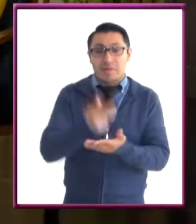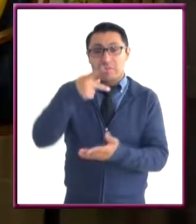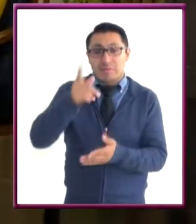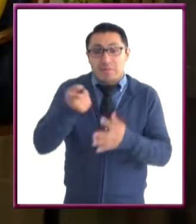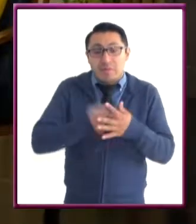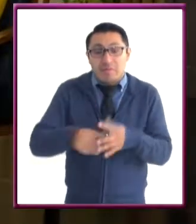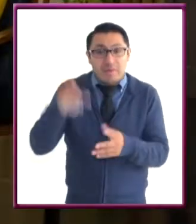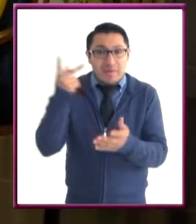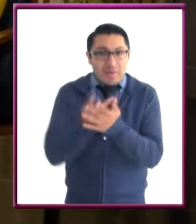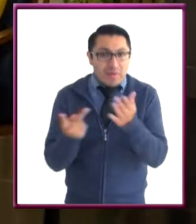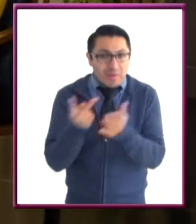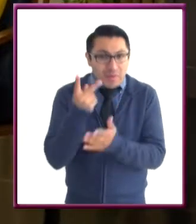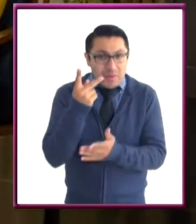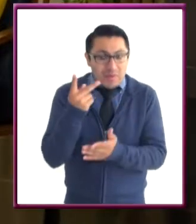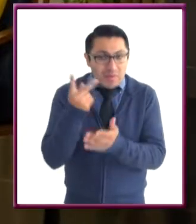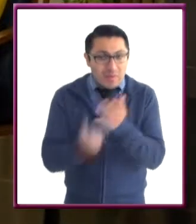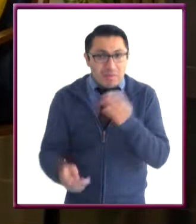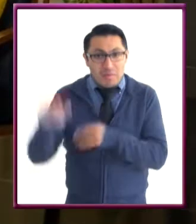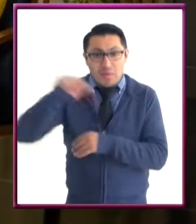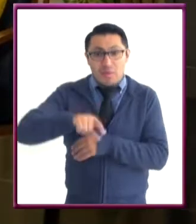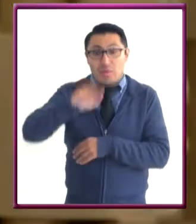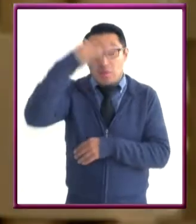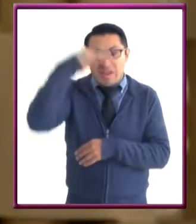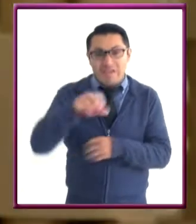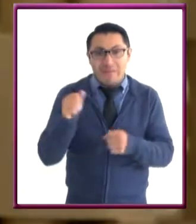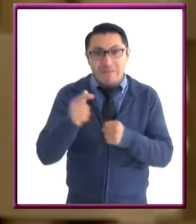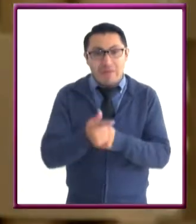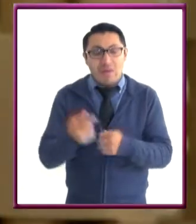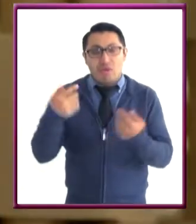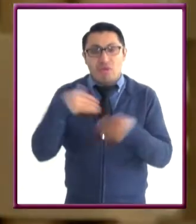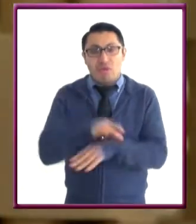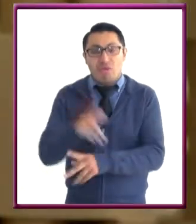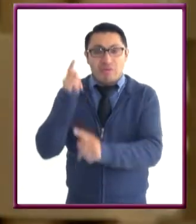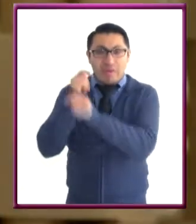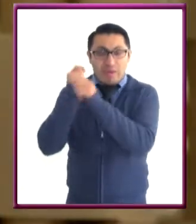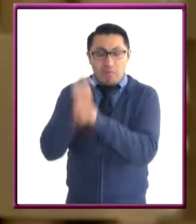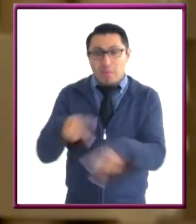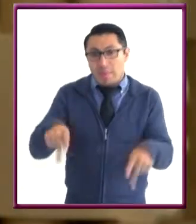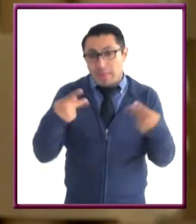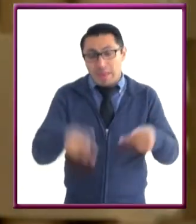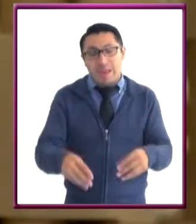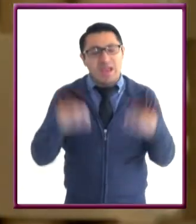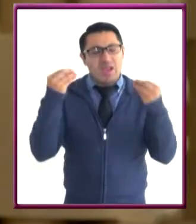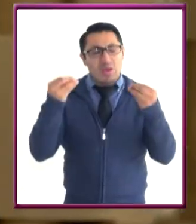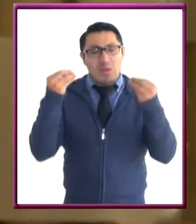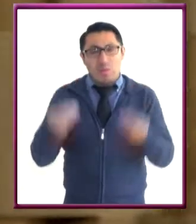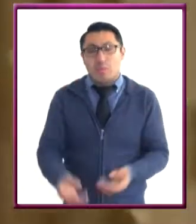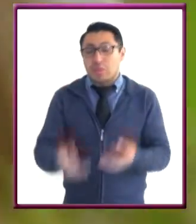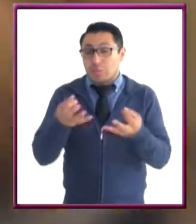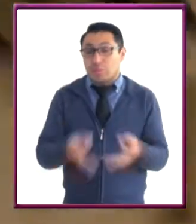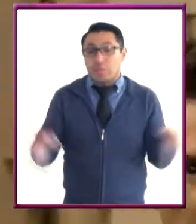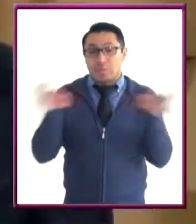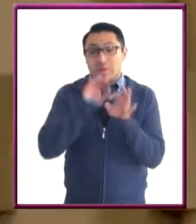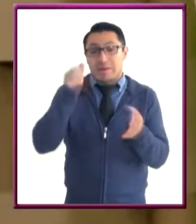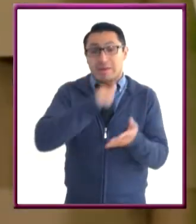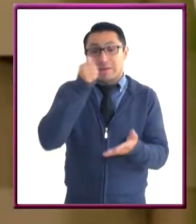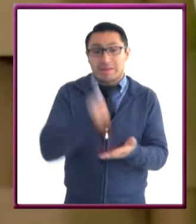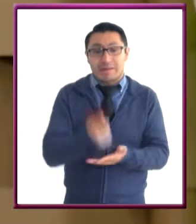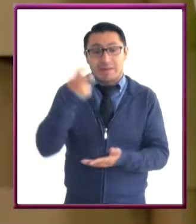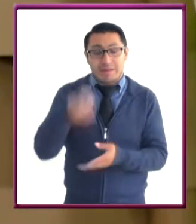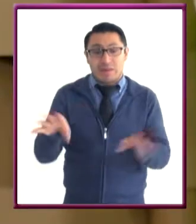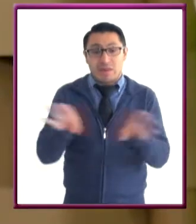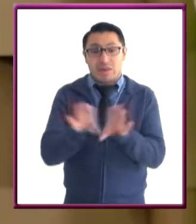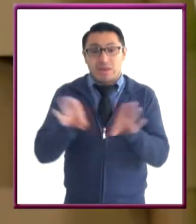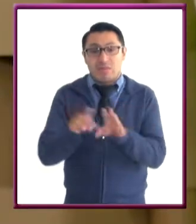Pero para iniciar el programa de hoy, ¿sabían que la maquinaria, los vehículos y los comercios son una fuente de ruido constante en las ciudades? Este